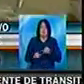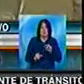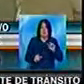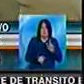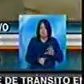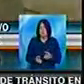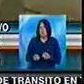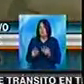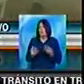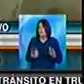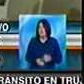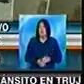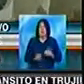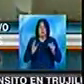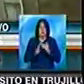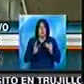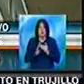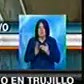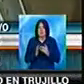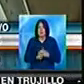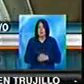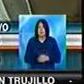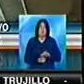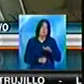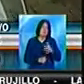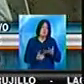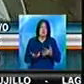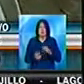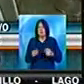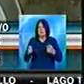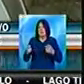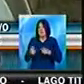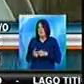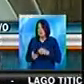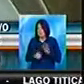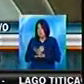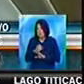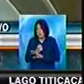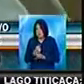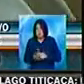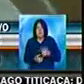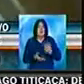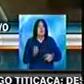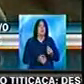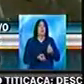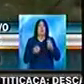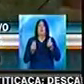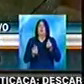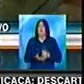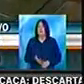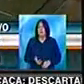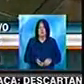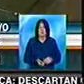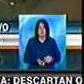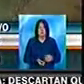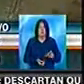dólares? En una casa, digamos, con las conexiones básicas, ¿no? ¿Eso en dinero entonces, cuánto representa? 30 metros